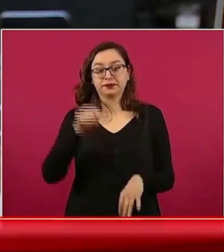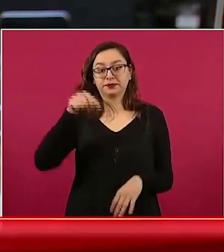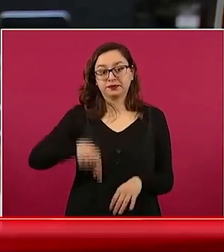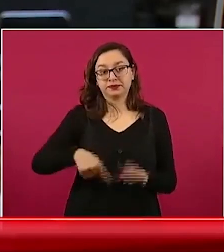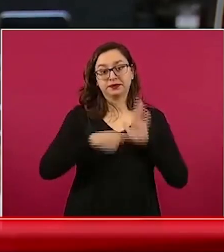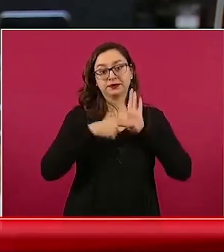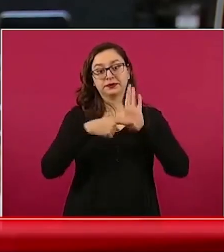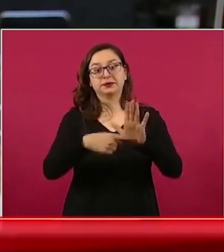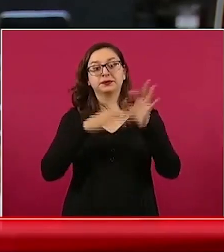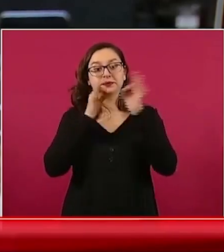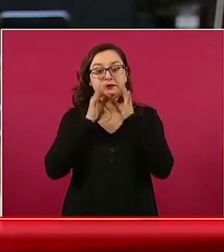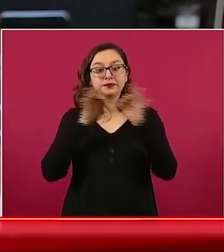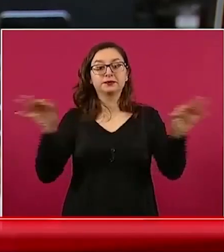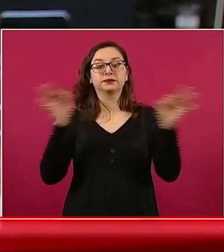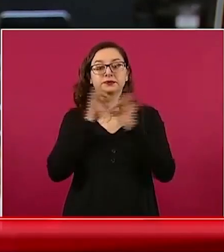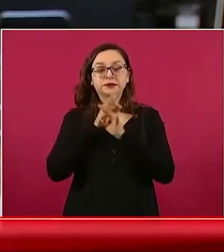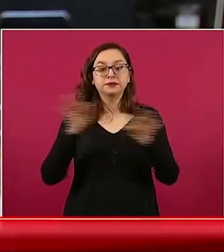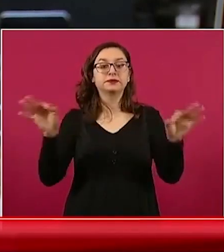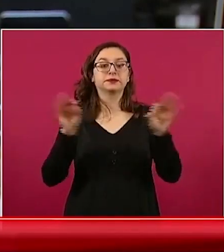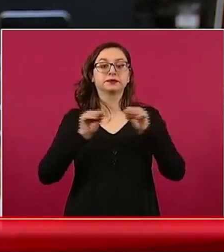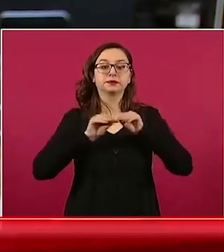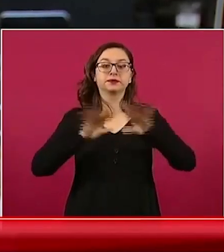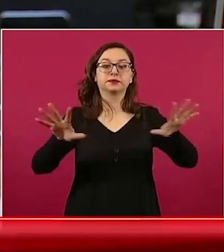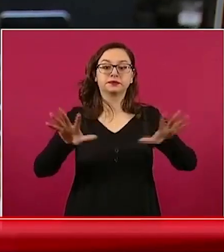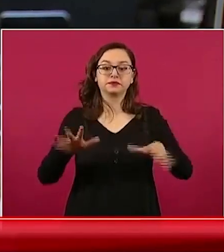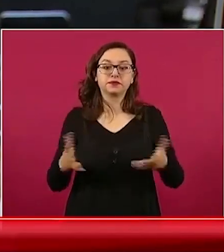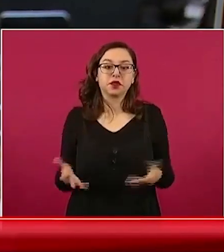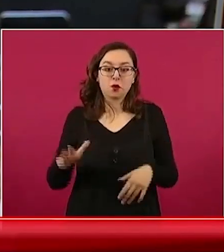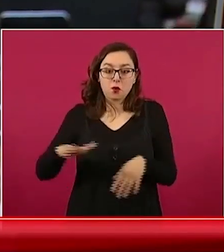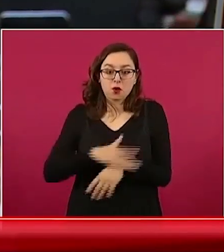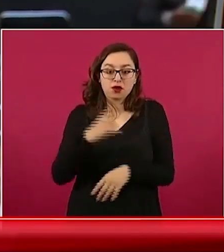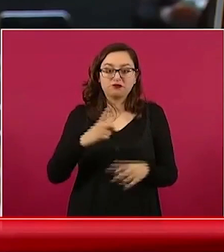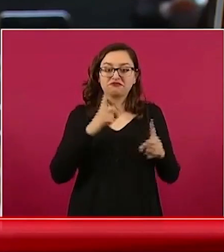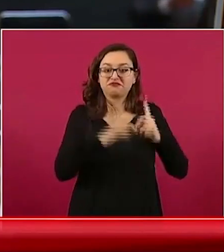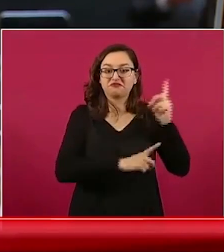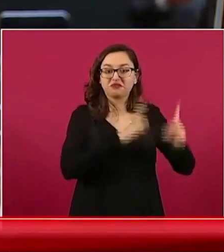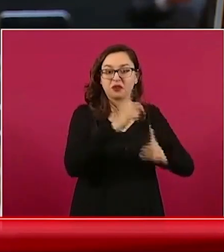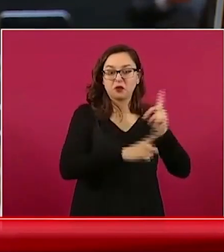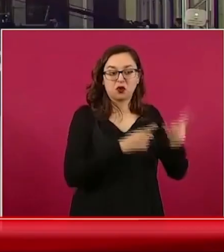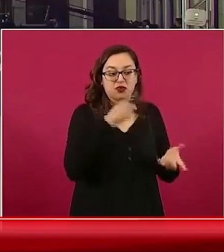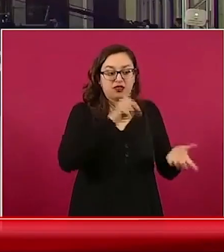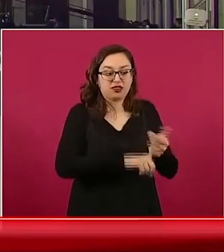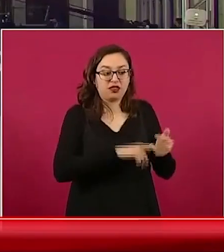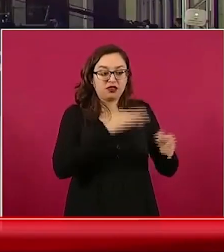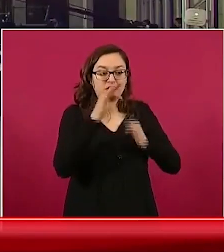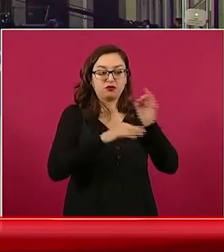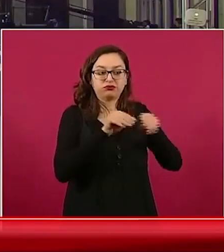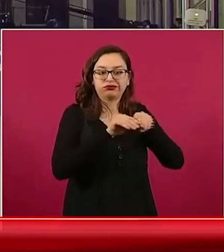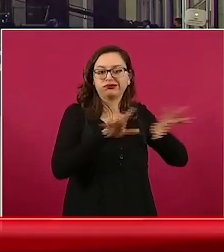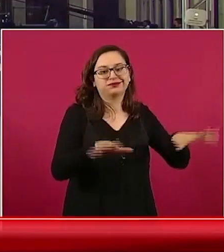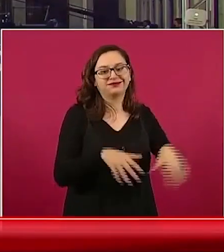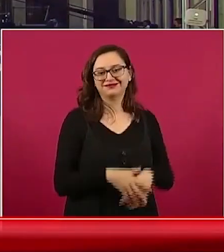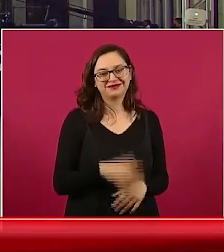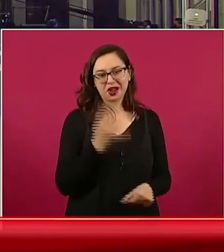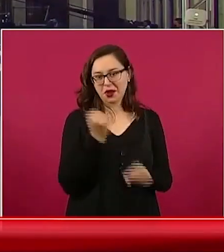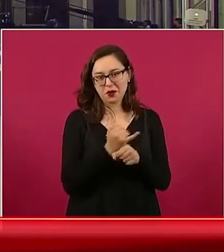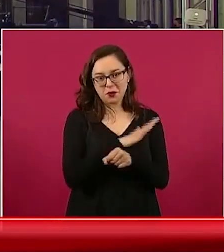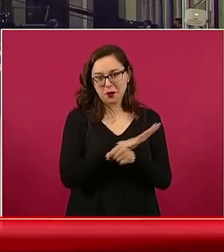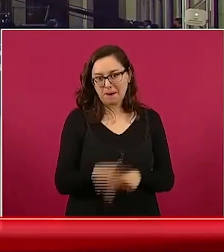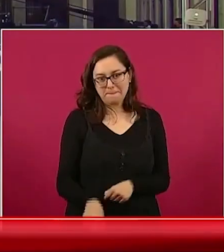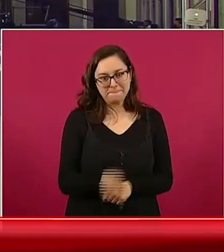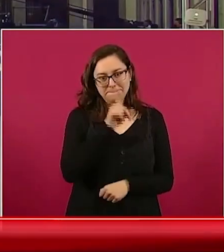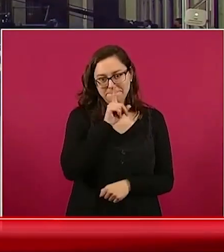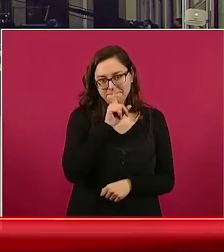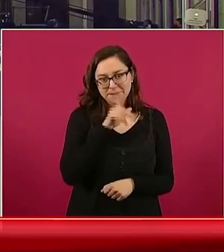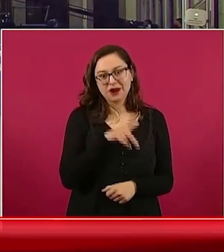medios de comunicación deportivos están totalmente amordazados y muchos de ellos también son cómplices de la corrupción. Ellos callan